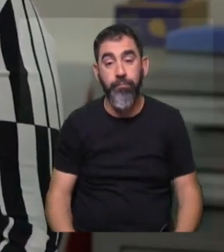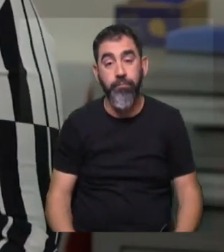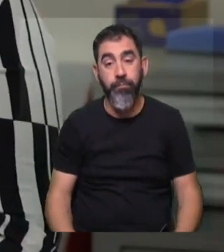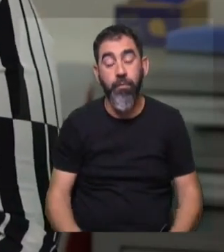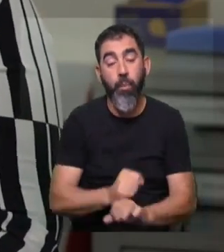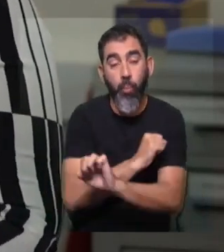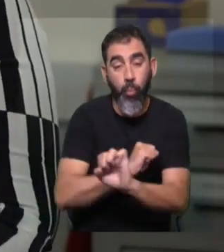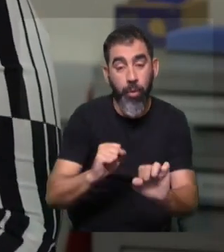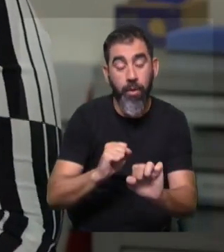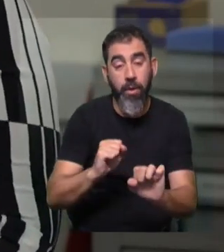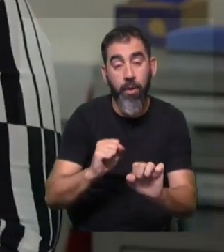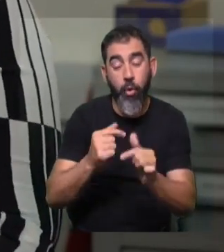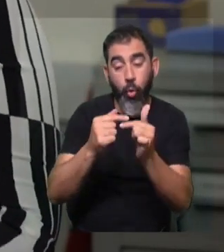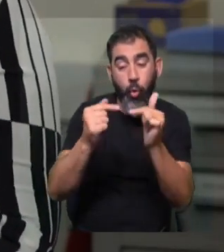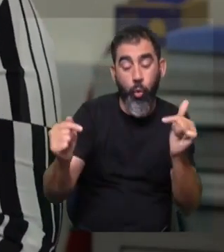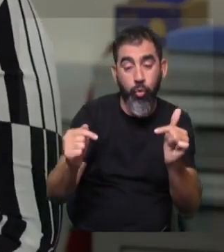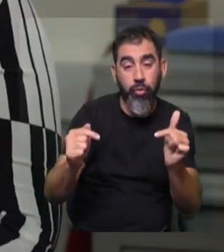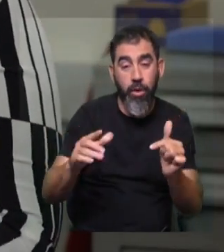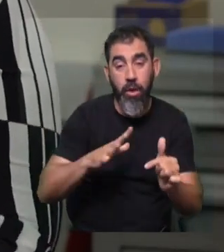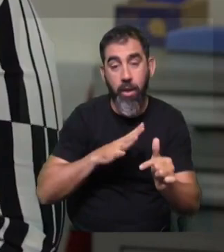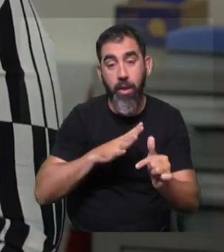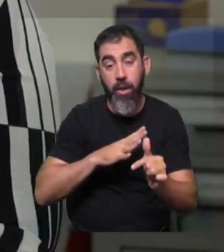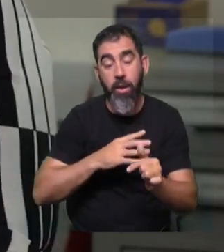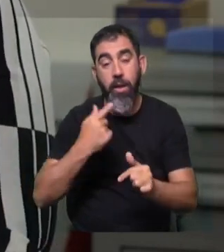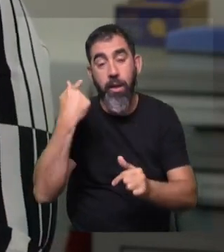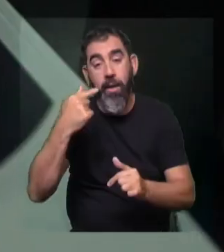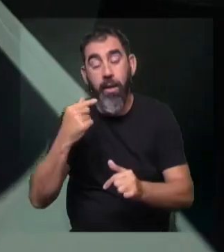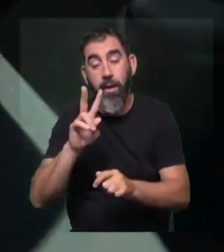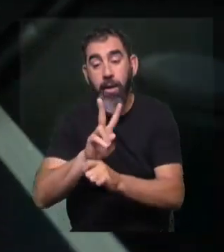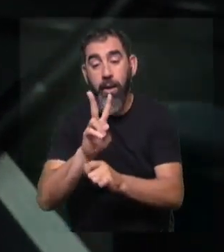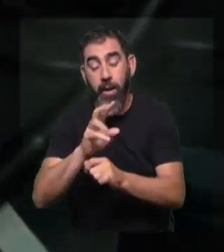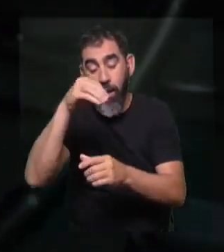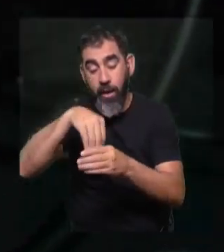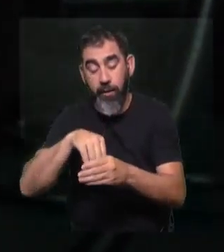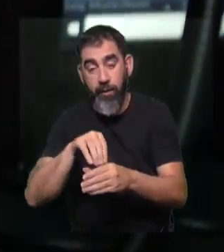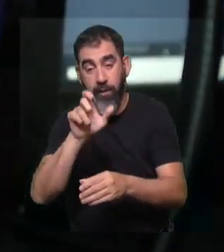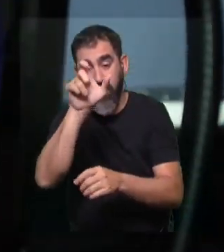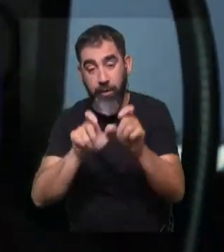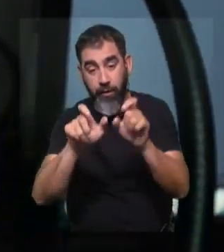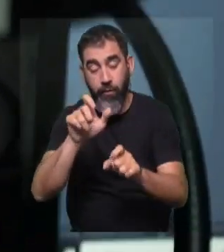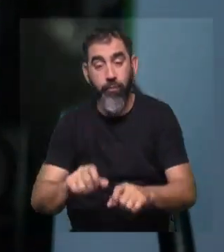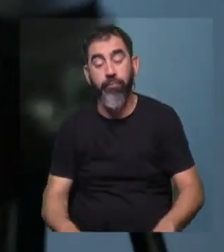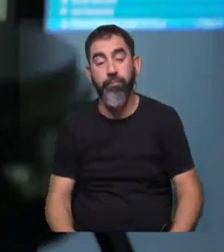potenciales sustancias que tengan un efecto neuroprotector.